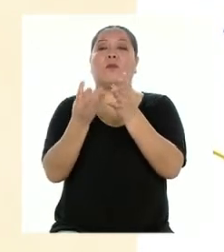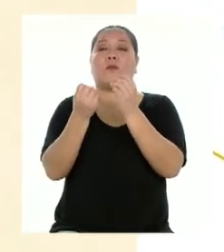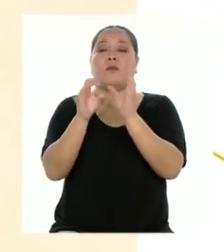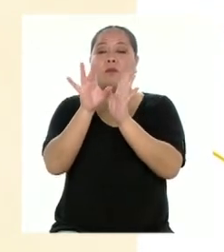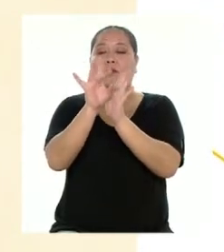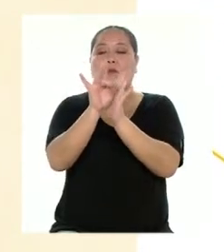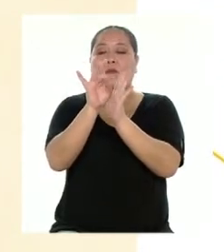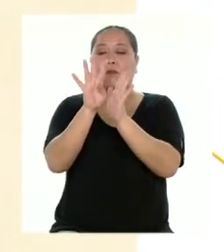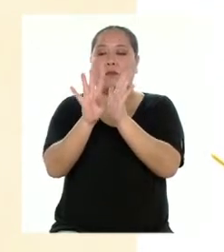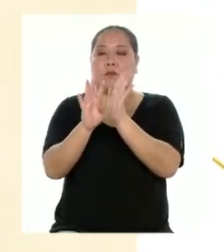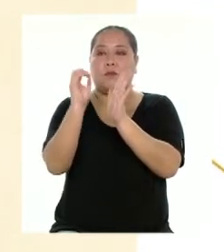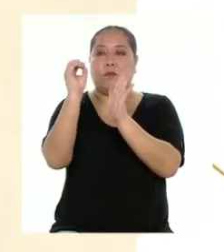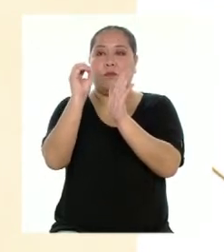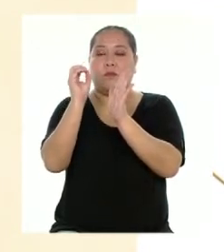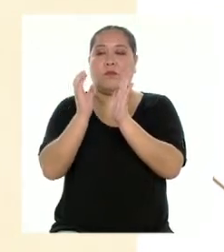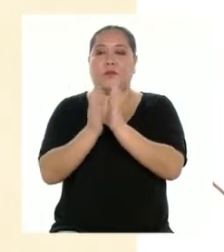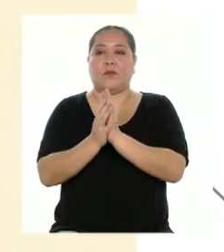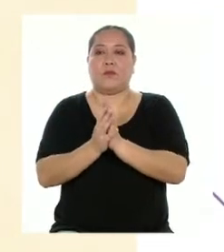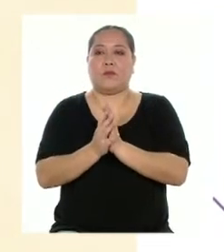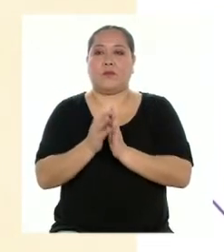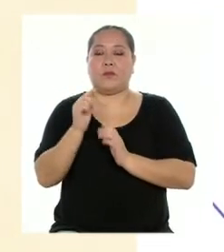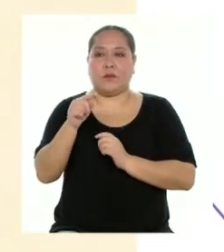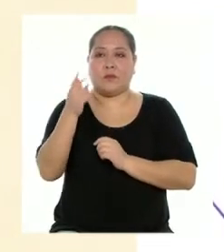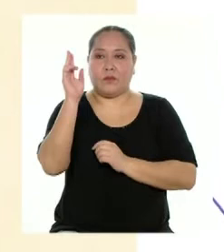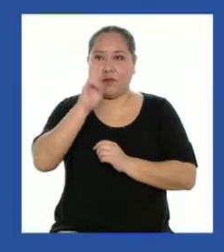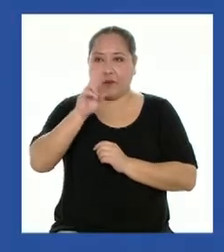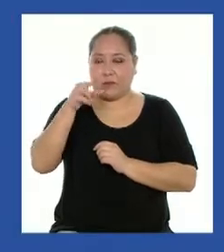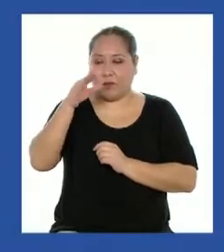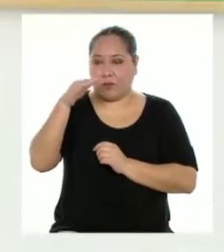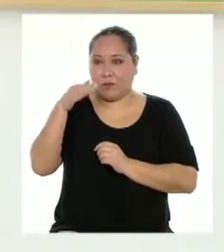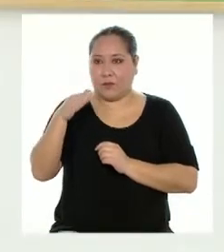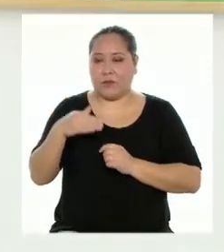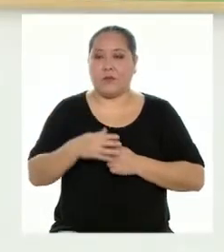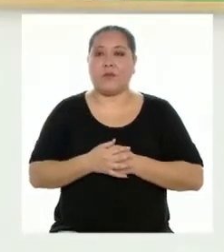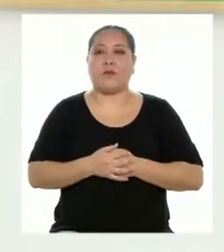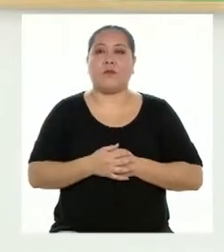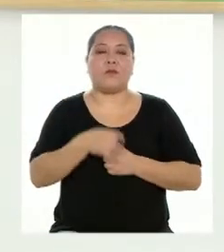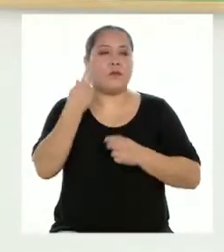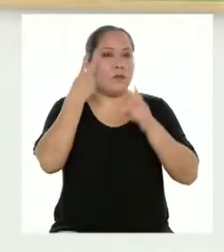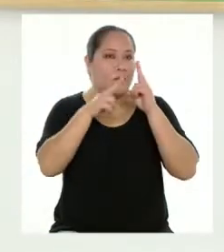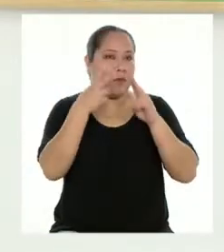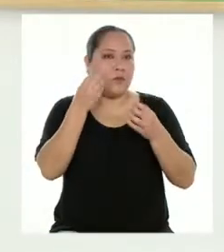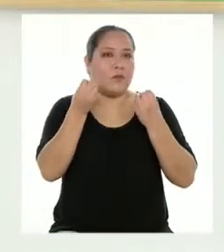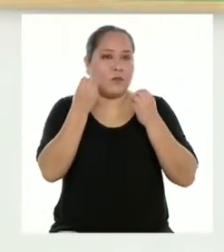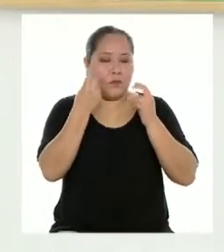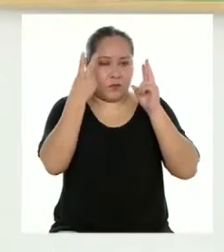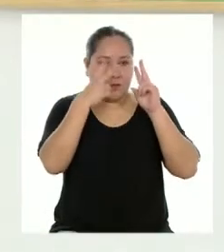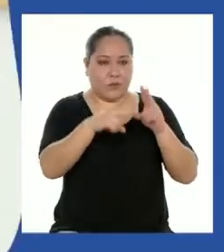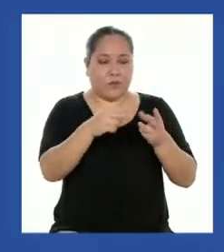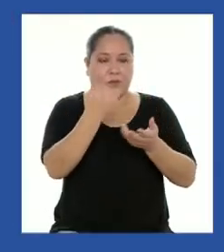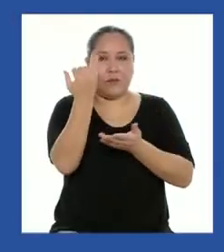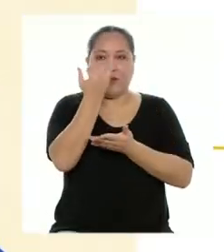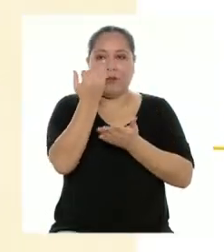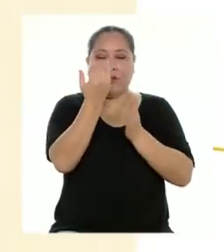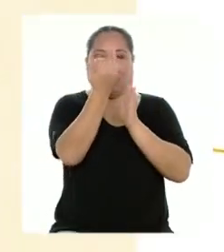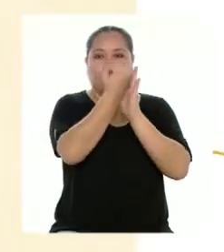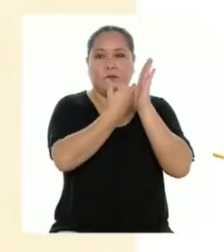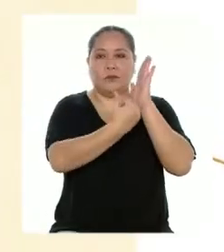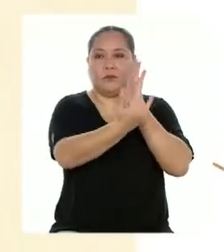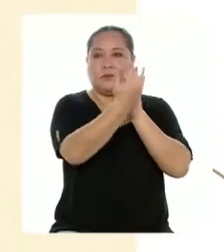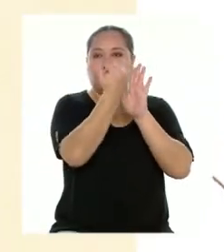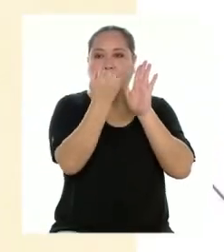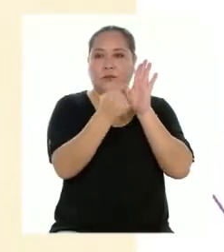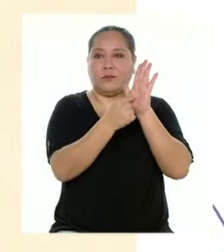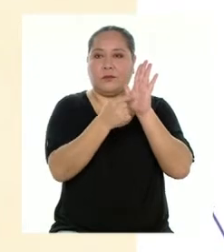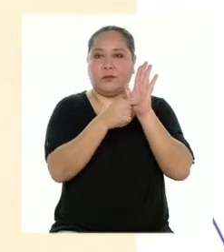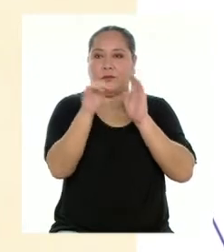es 84 grados, y sombreamos. Veamos cómo quedó tu gráfico de sector circular. Así como